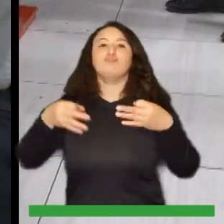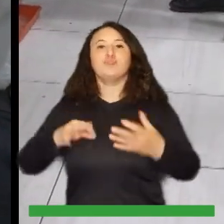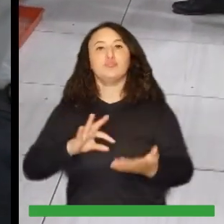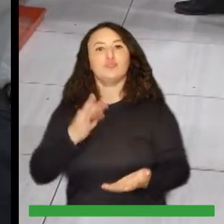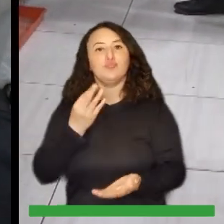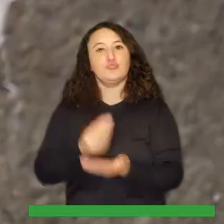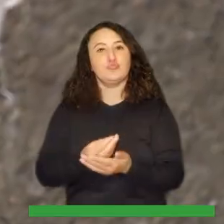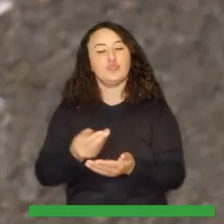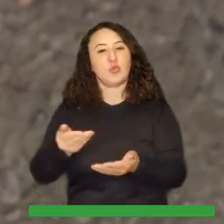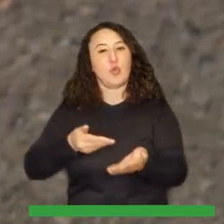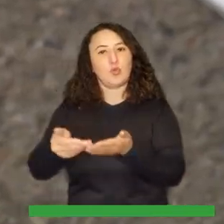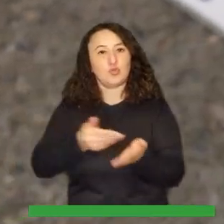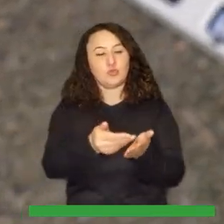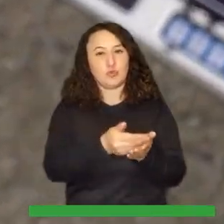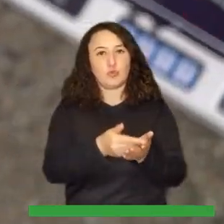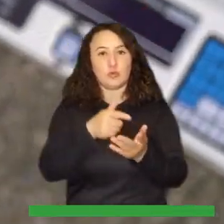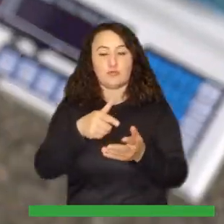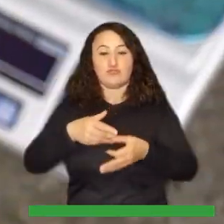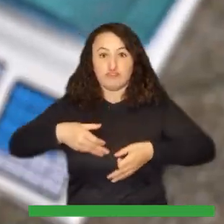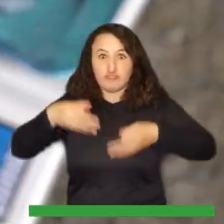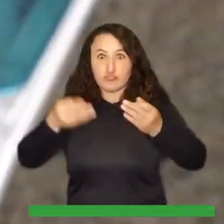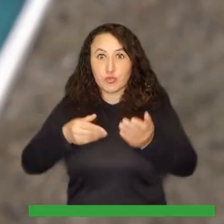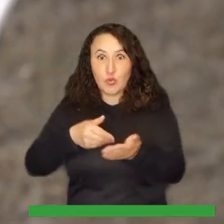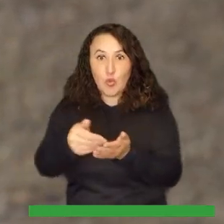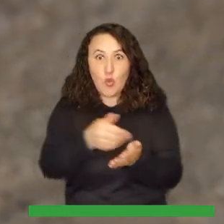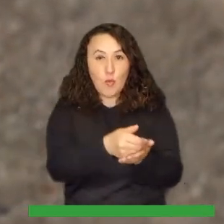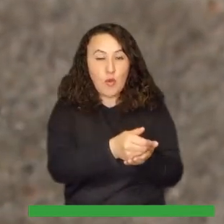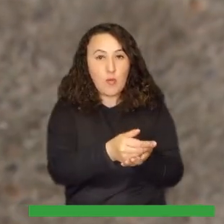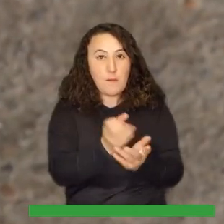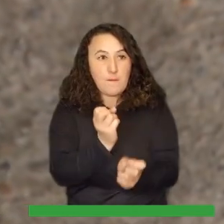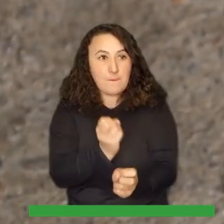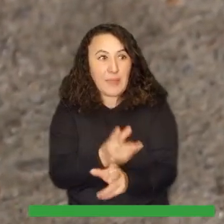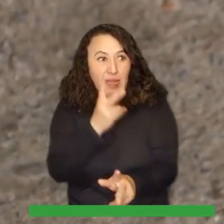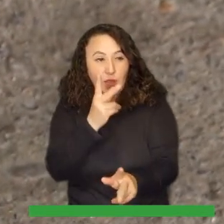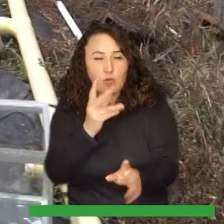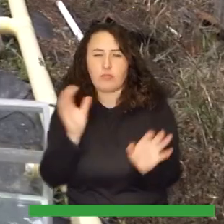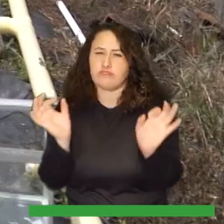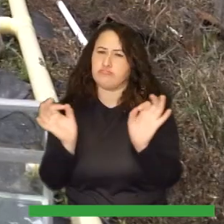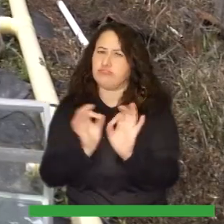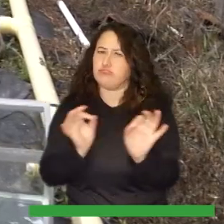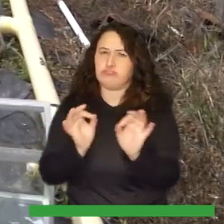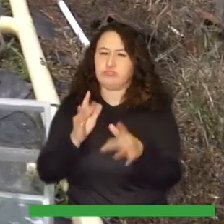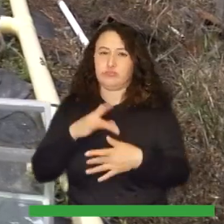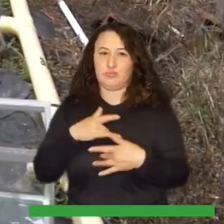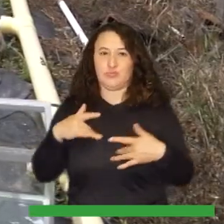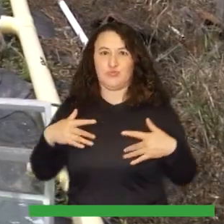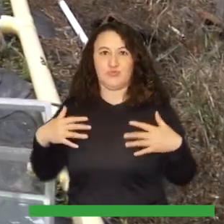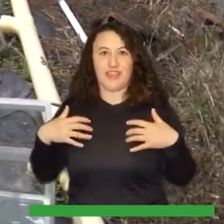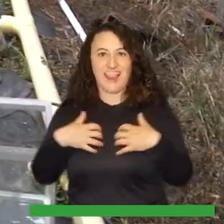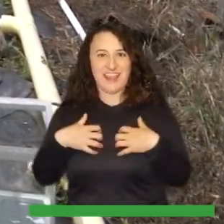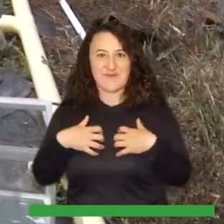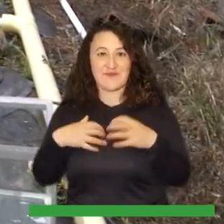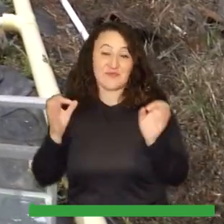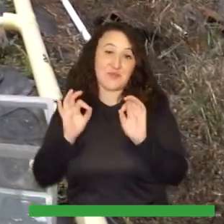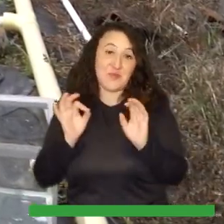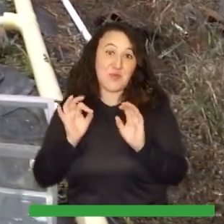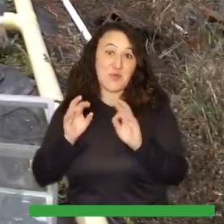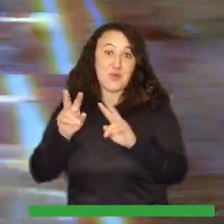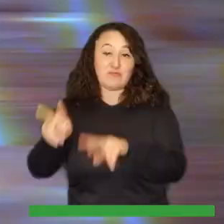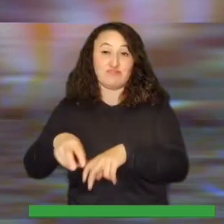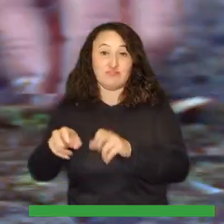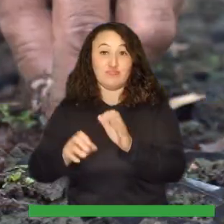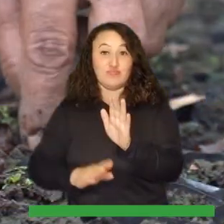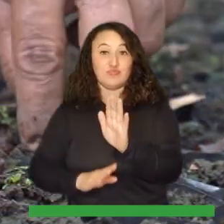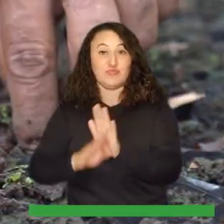los consumidores que los insumos que van a comprar no representan ningún riesgo para la salud de sus animales o para el